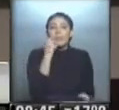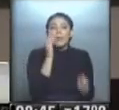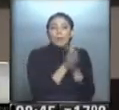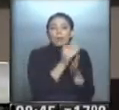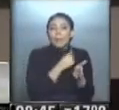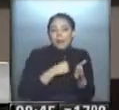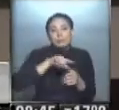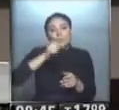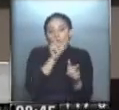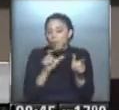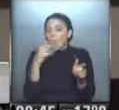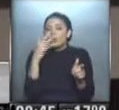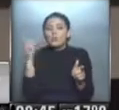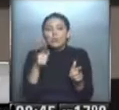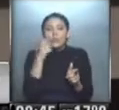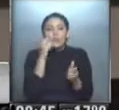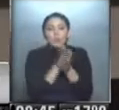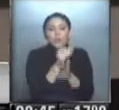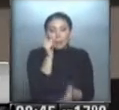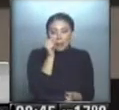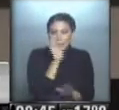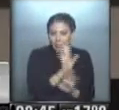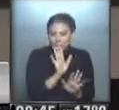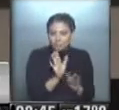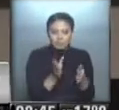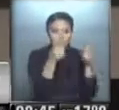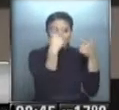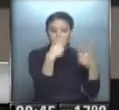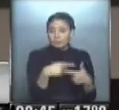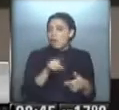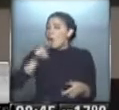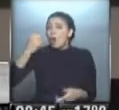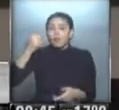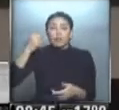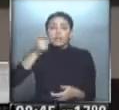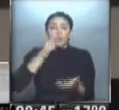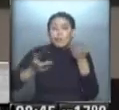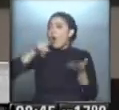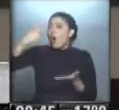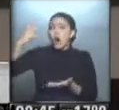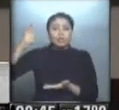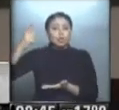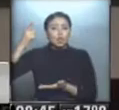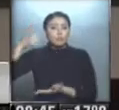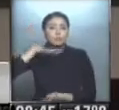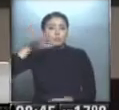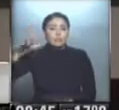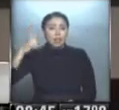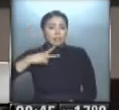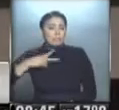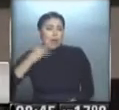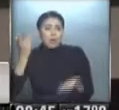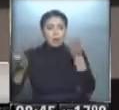y un 4% vive con el padre tampoco se diferencia de otros sectores sociales de la argentina